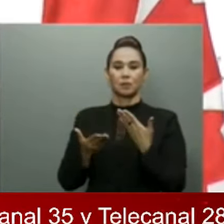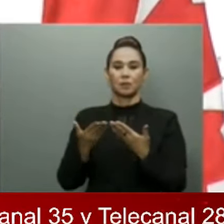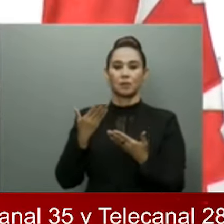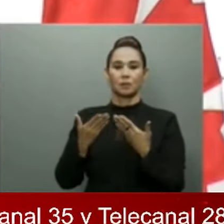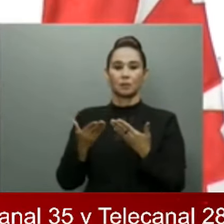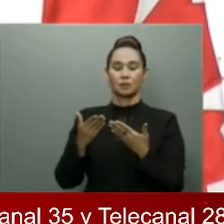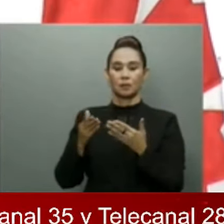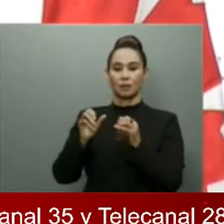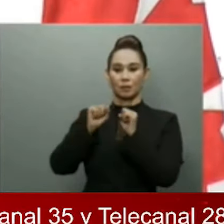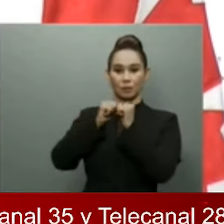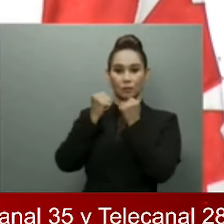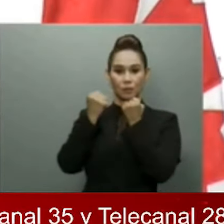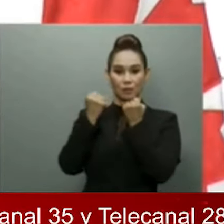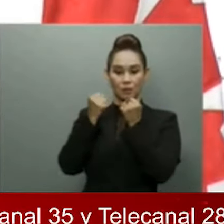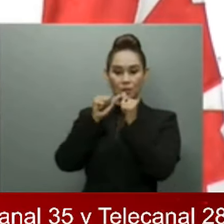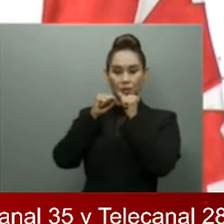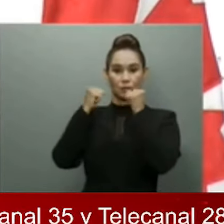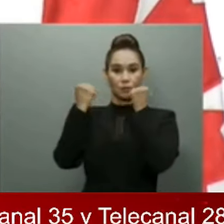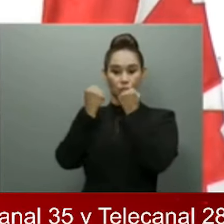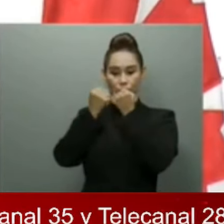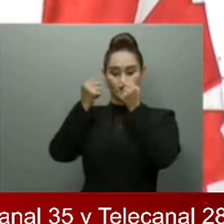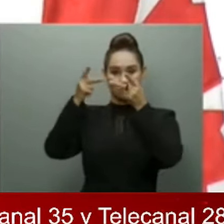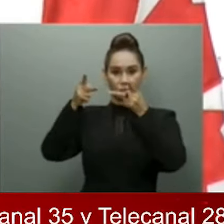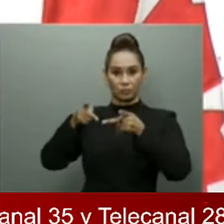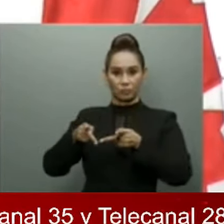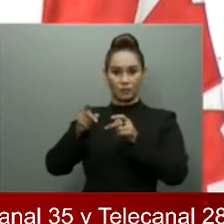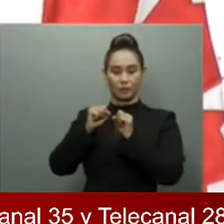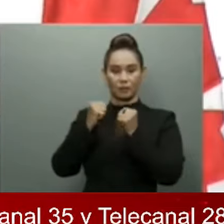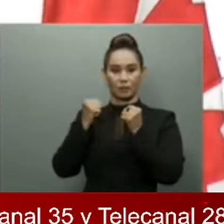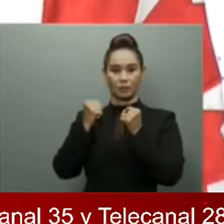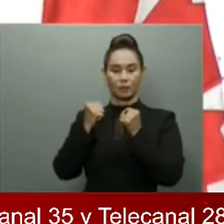de una sociedad que